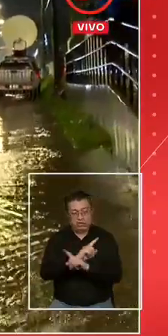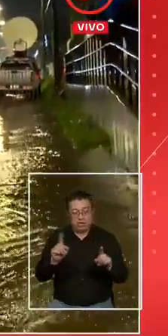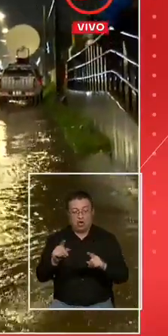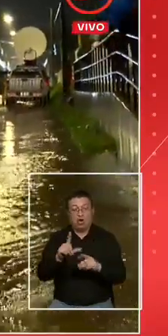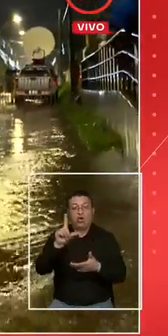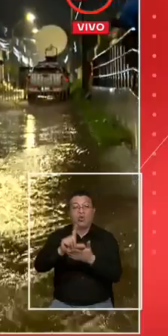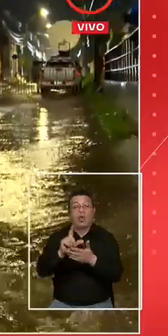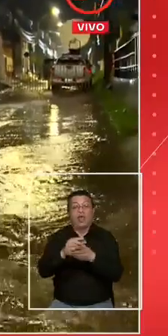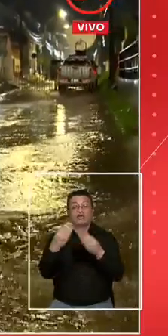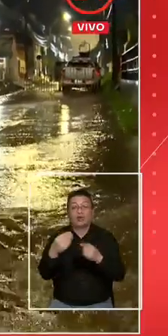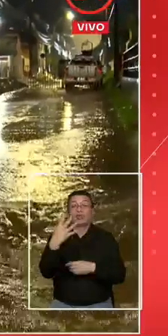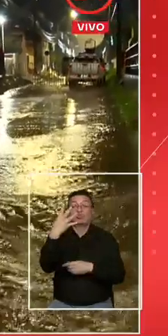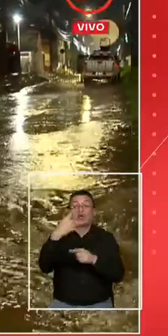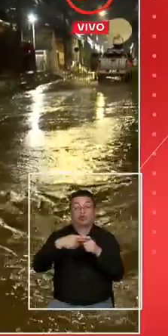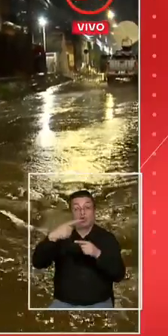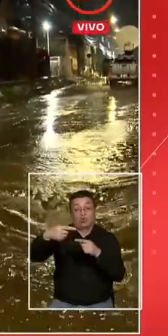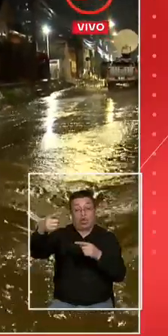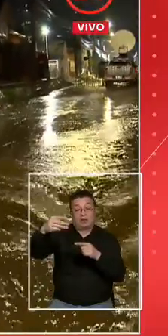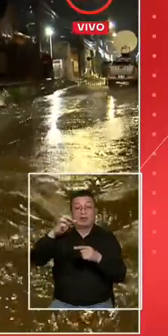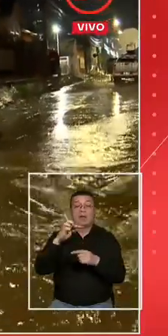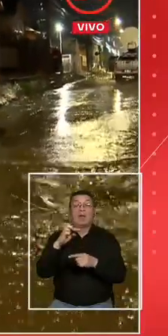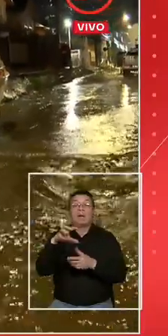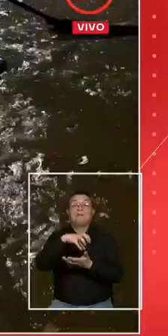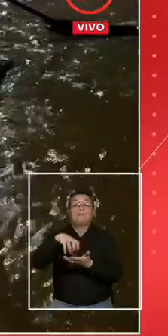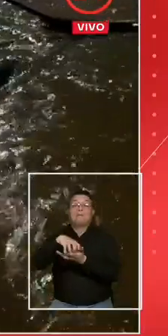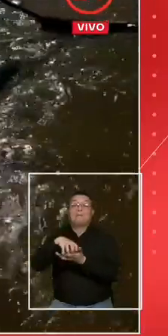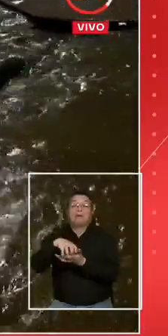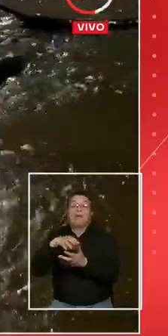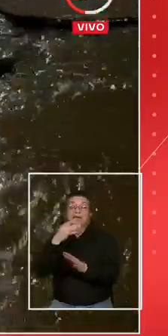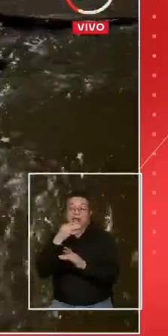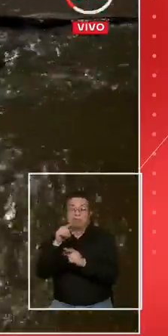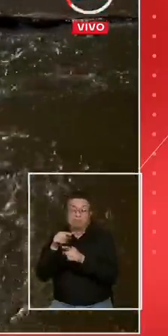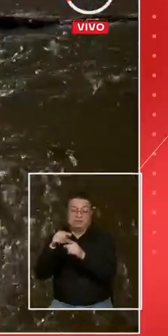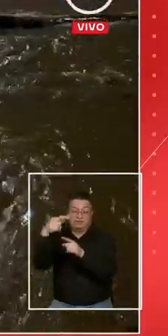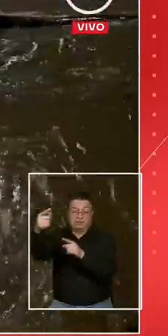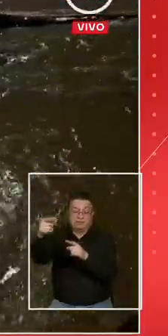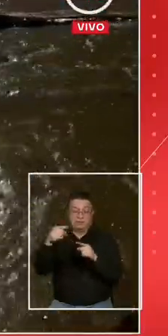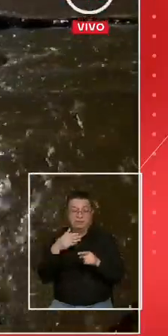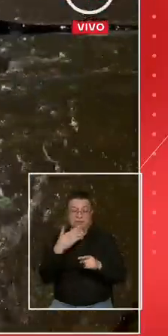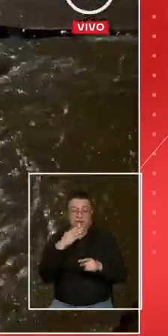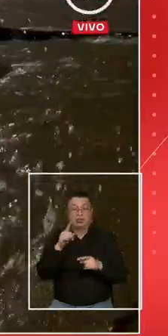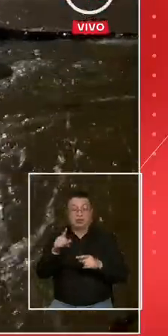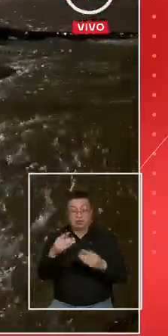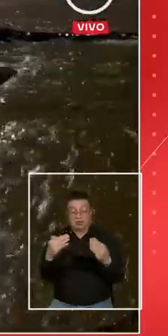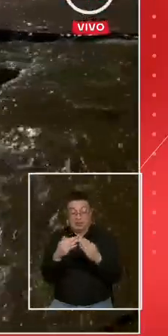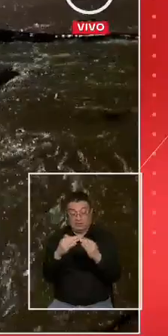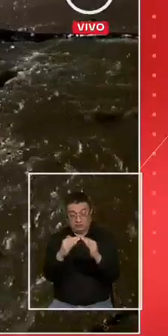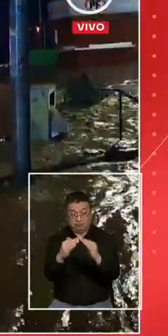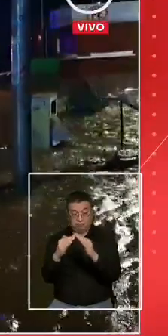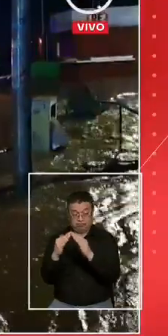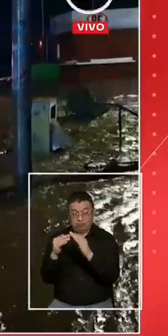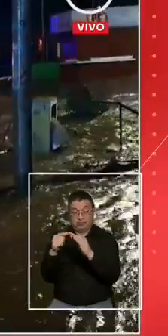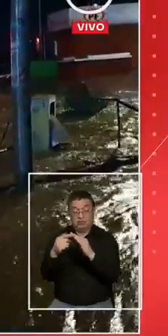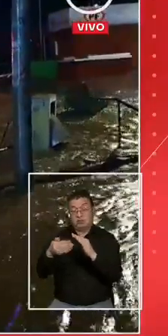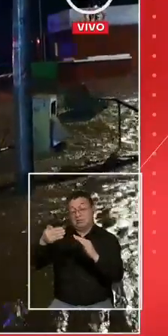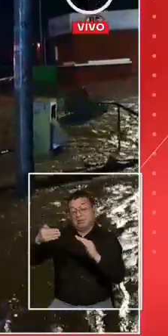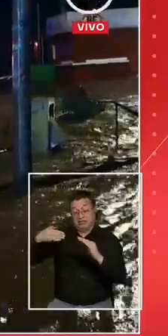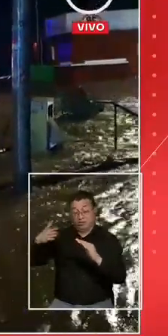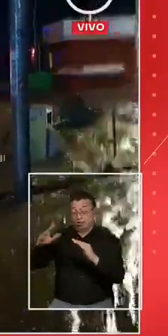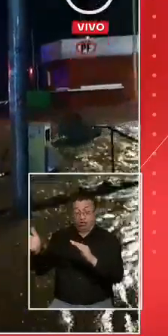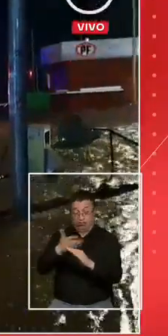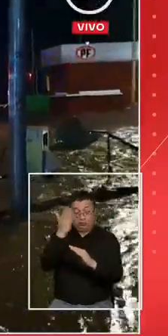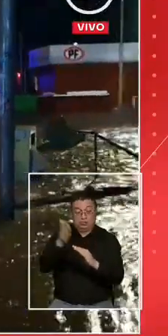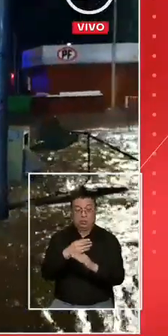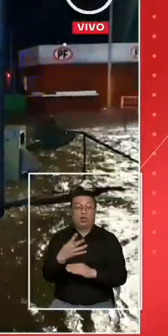zona segura son 4 cuadras hacia el sector de la plaza. ¿Y hasta dónde sería la evacuación mayor? ¿La primera línea solamente de casa o también las que están un poquito más atrás? A ver, nosotros